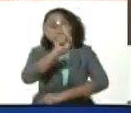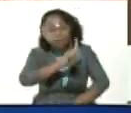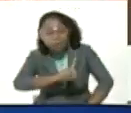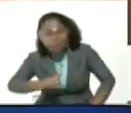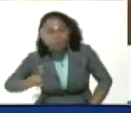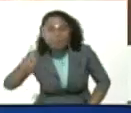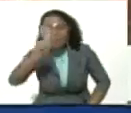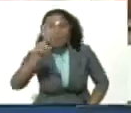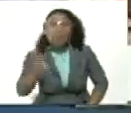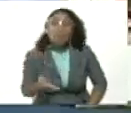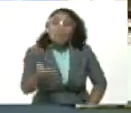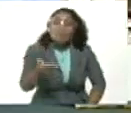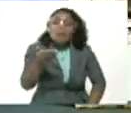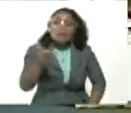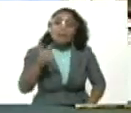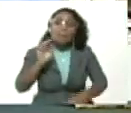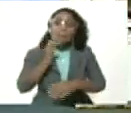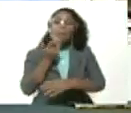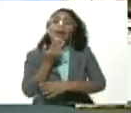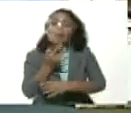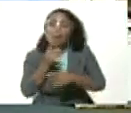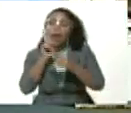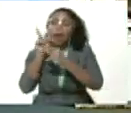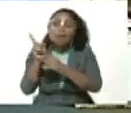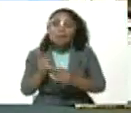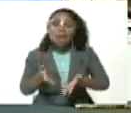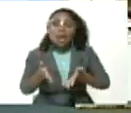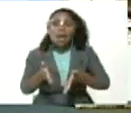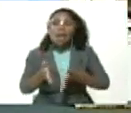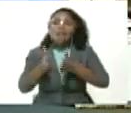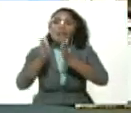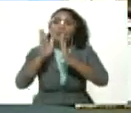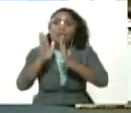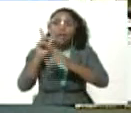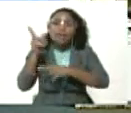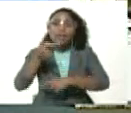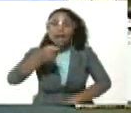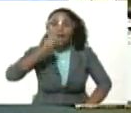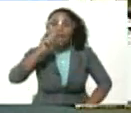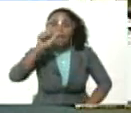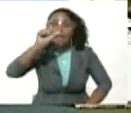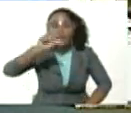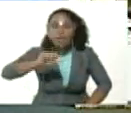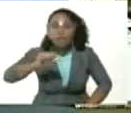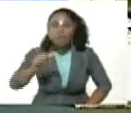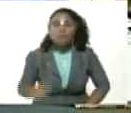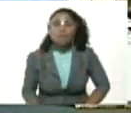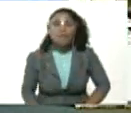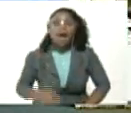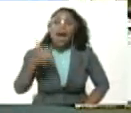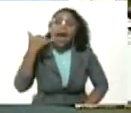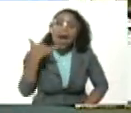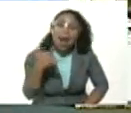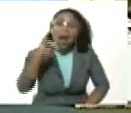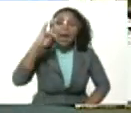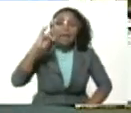virtuoso. Por ejemplo, esta torrefactora, Café del Sur, tiene un